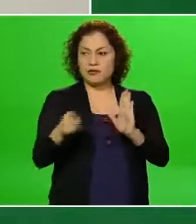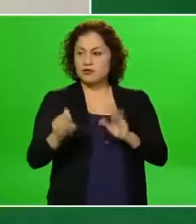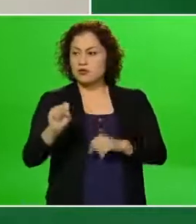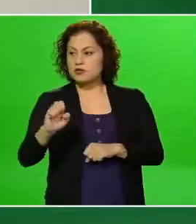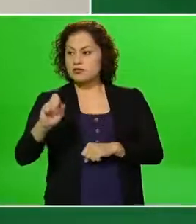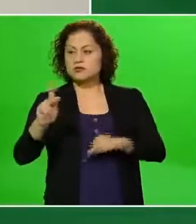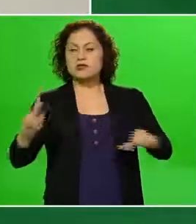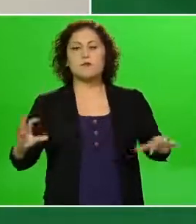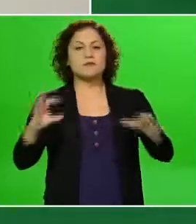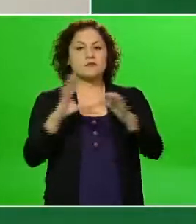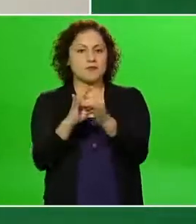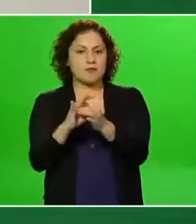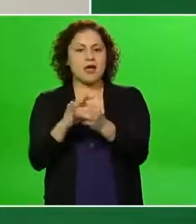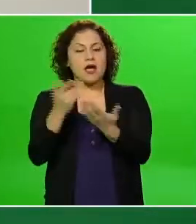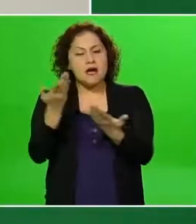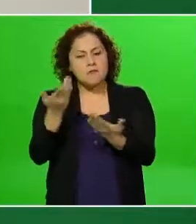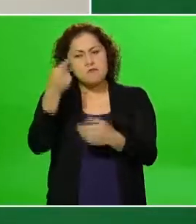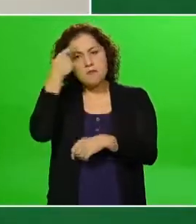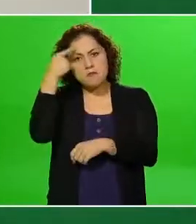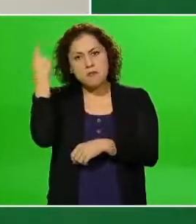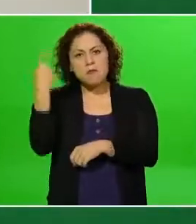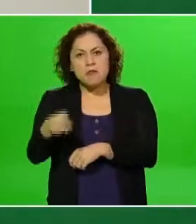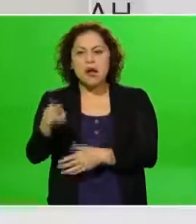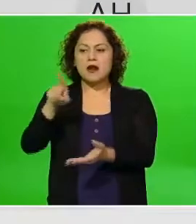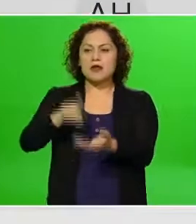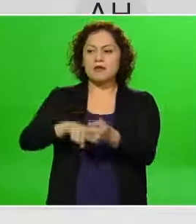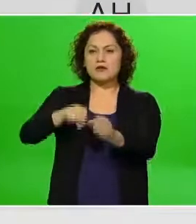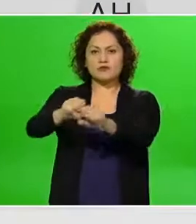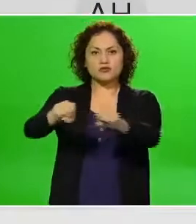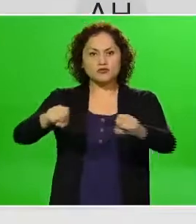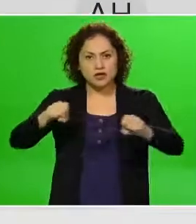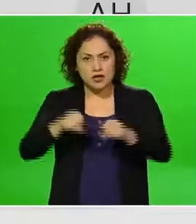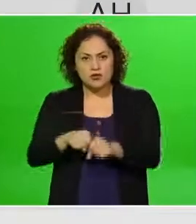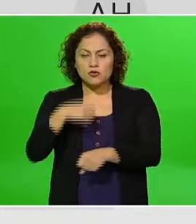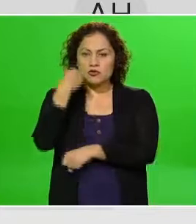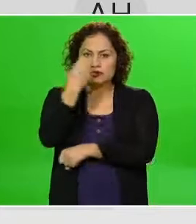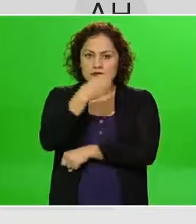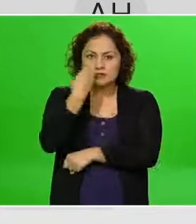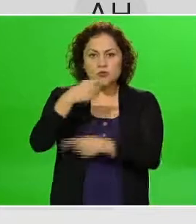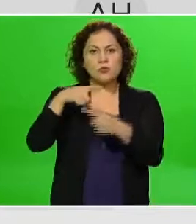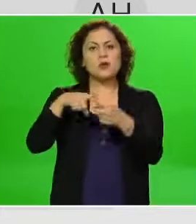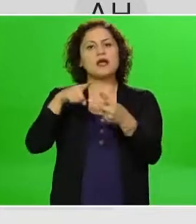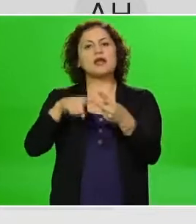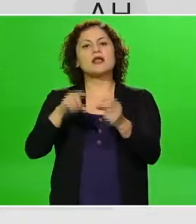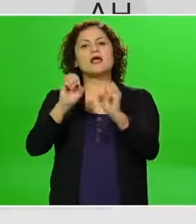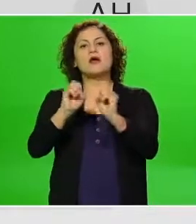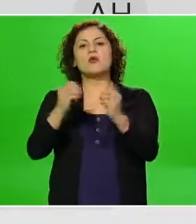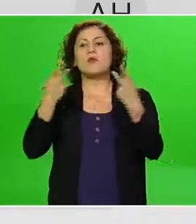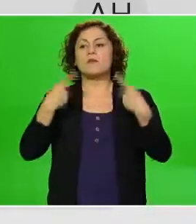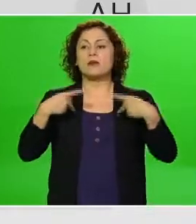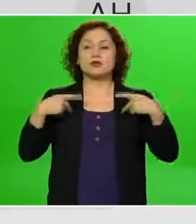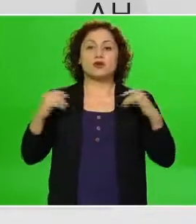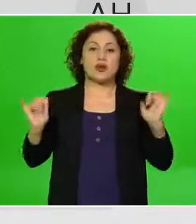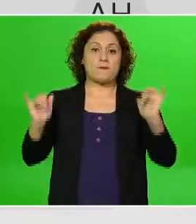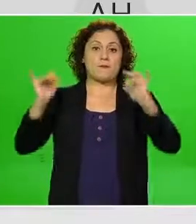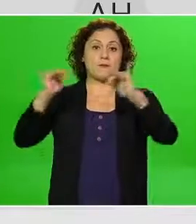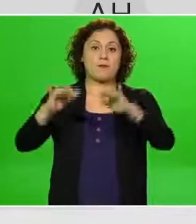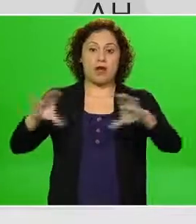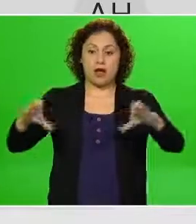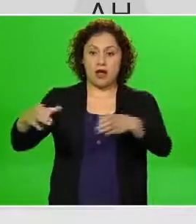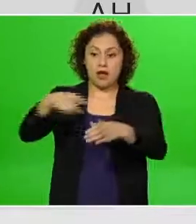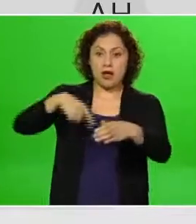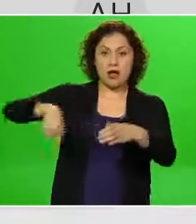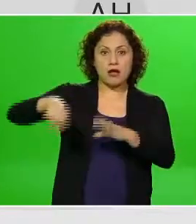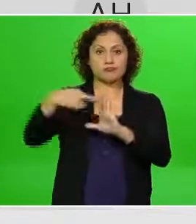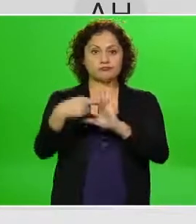en espacios cerrados, para actividades en espacios donde hay congregación de personas y